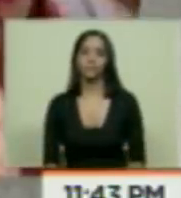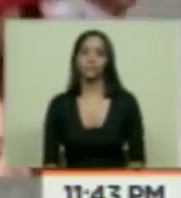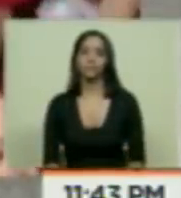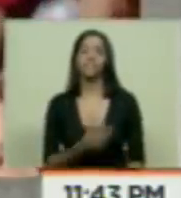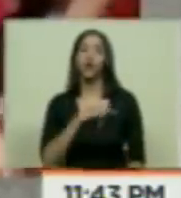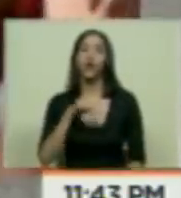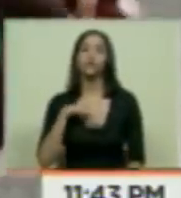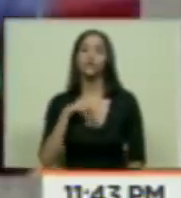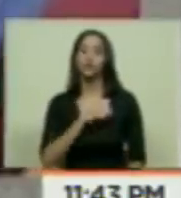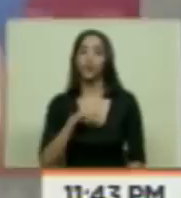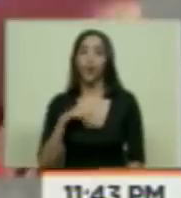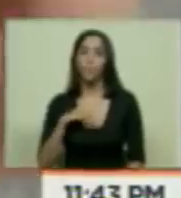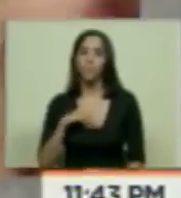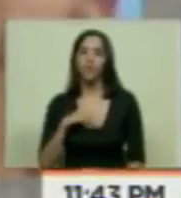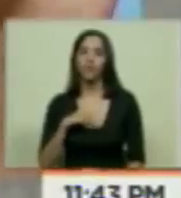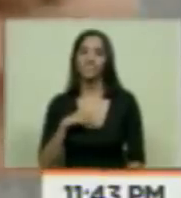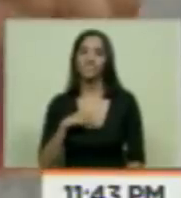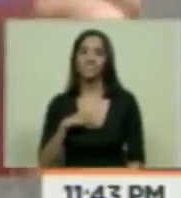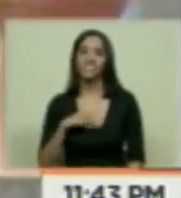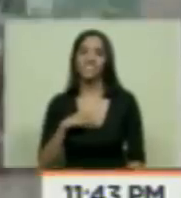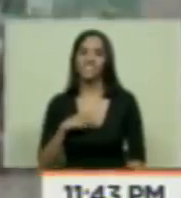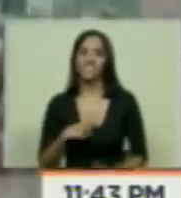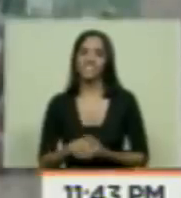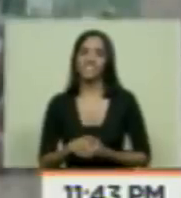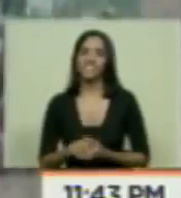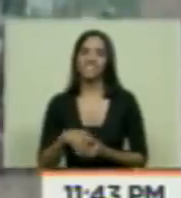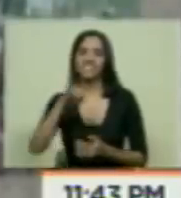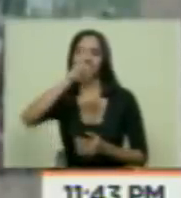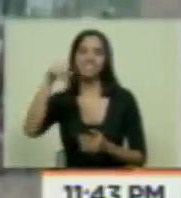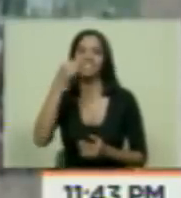nosotros somos de las tropas de Ezequiel Zamora.